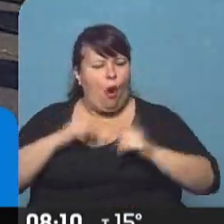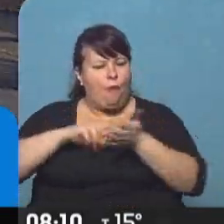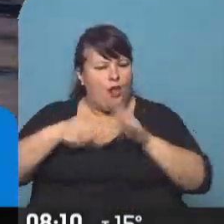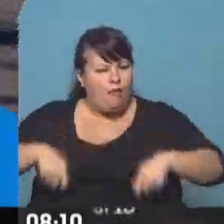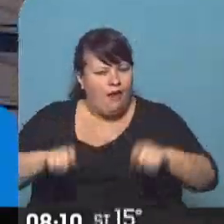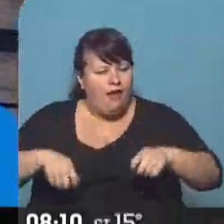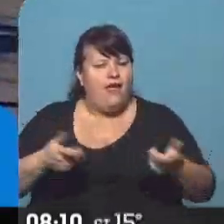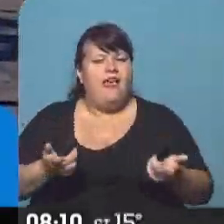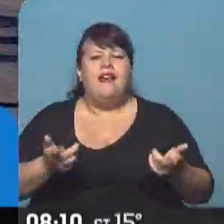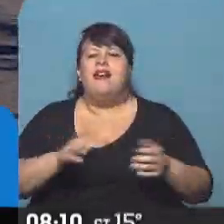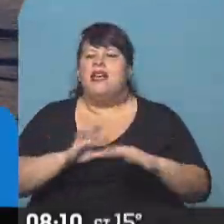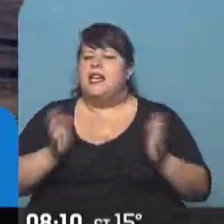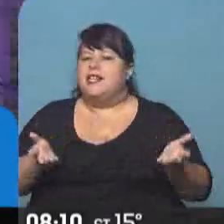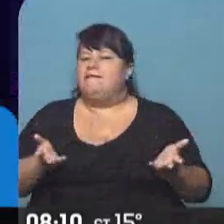problemática